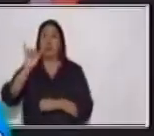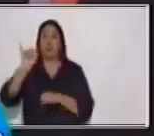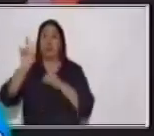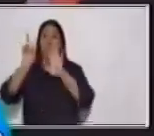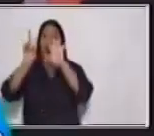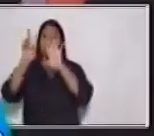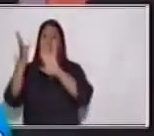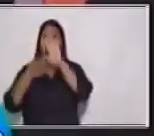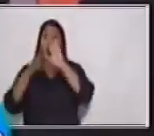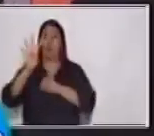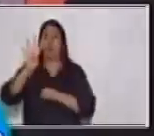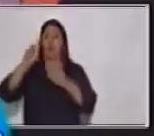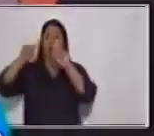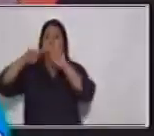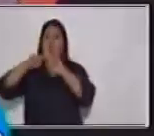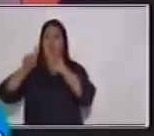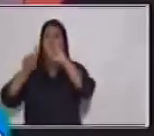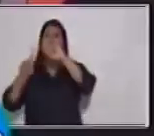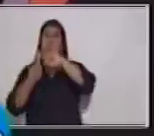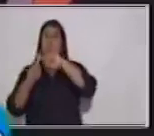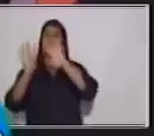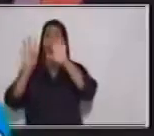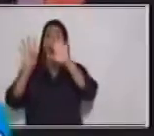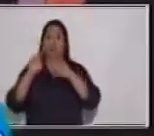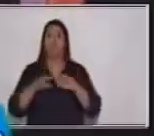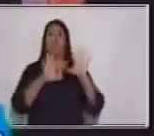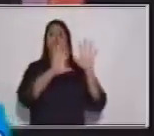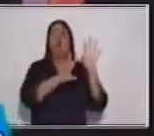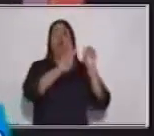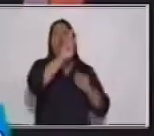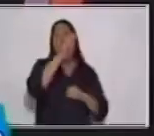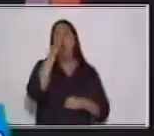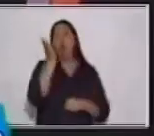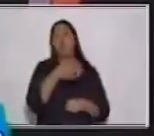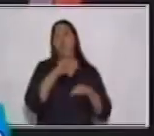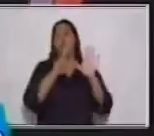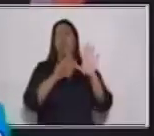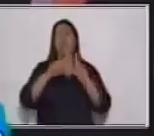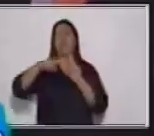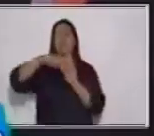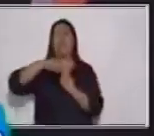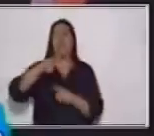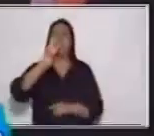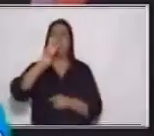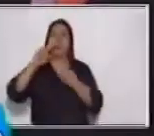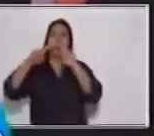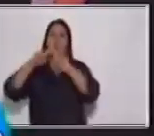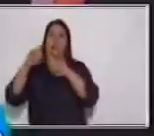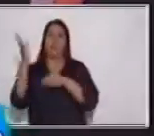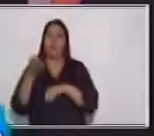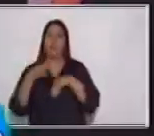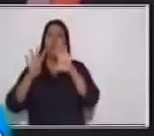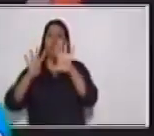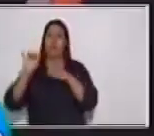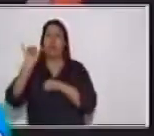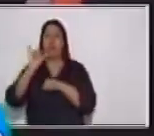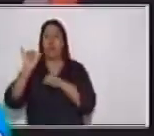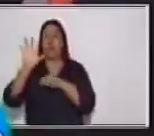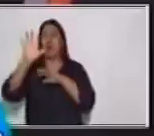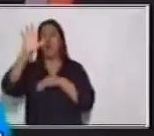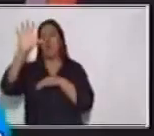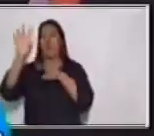9. Y la otra operación es 11 sextos más 3 novenos de X es igual a 5 séptimos de X más